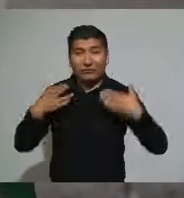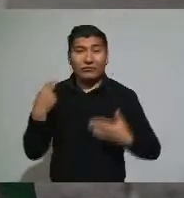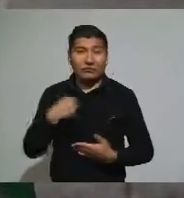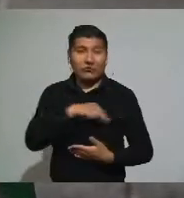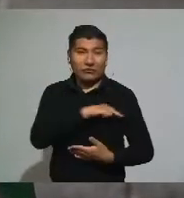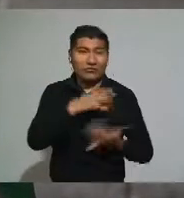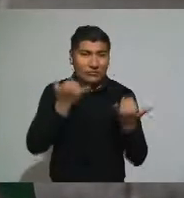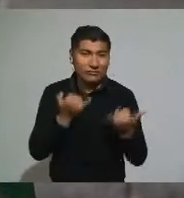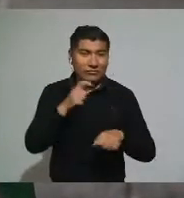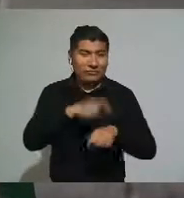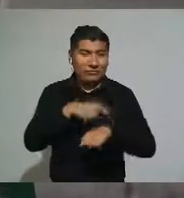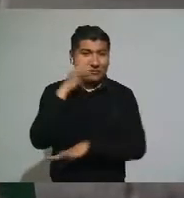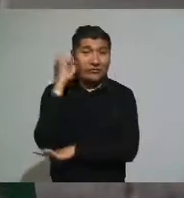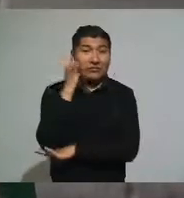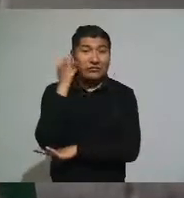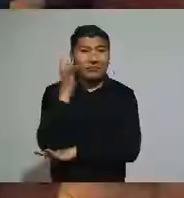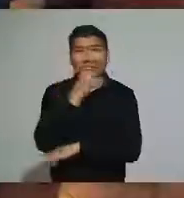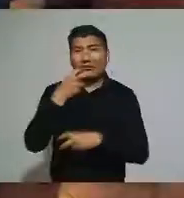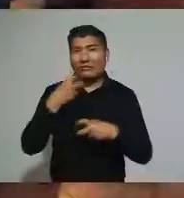nosotros, Bolivia.